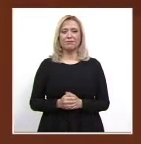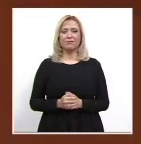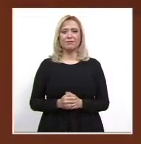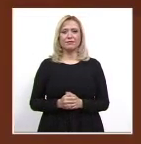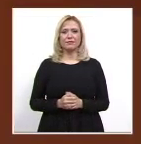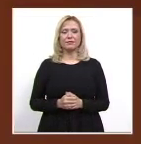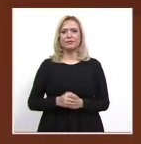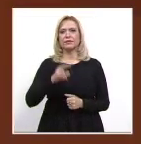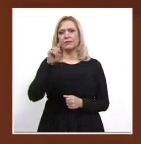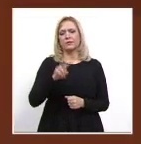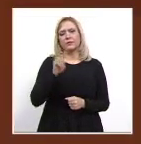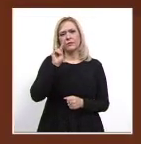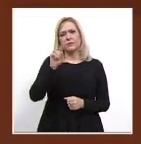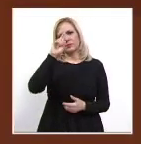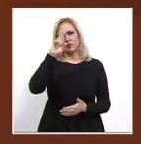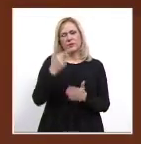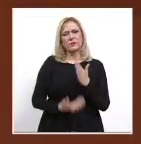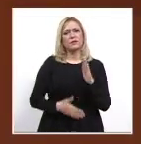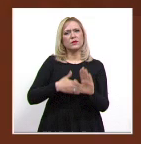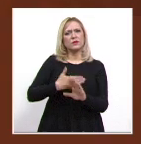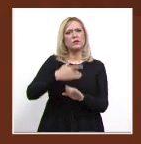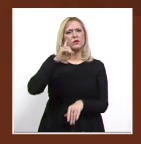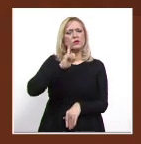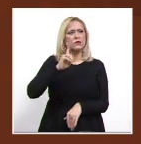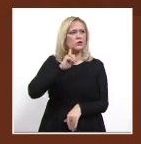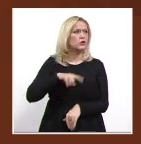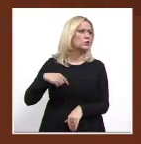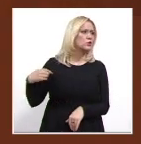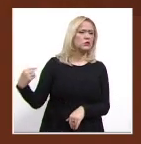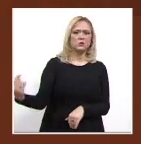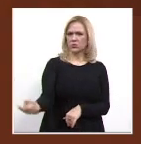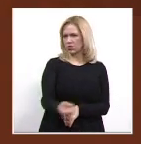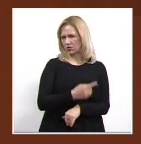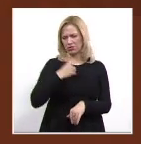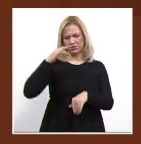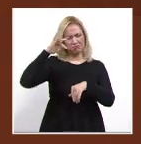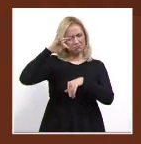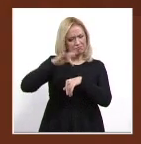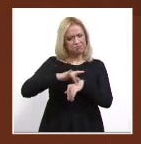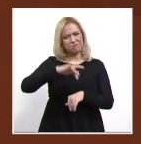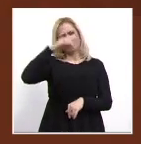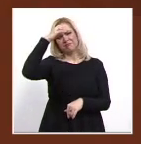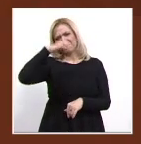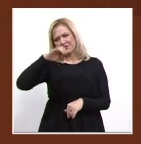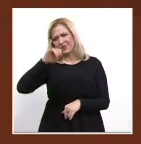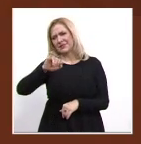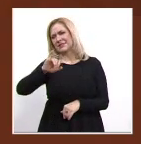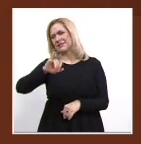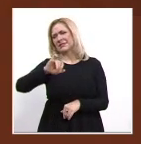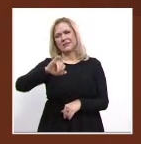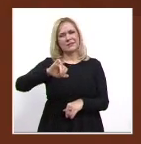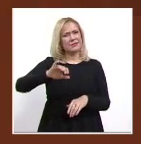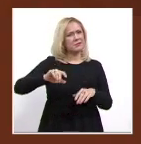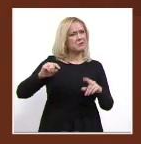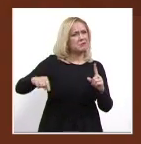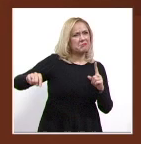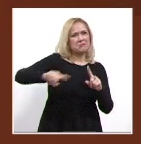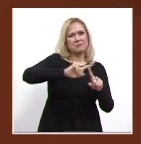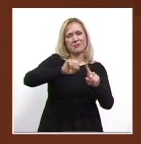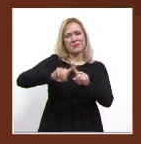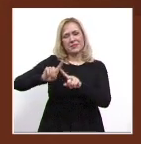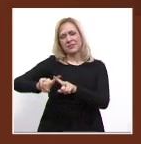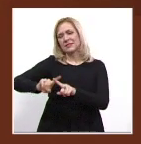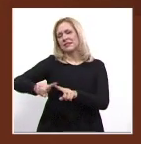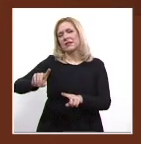El tema de violencia de las mujeres nos atraviesa a todas, atraviesa a todos, a toda la sociedad, aunque de distintas formas. Y entonces